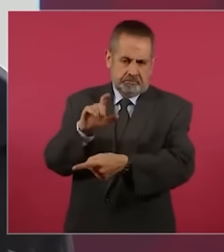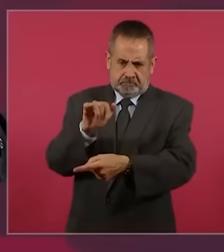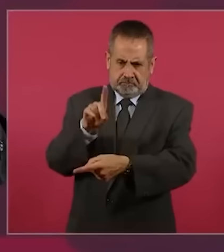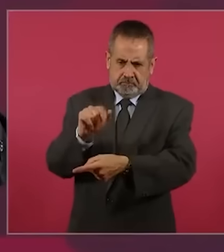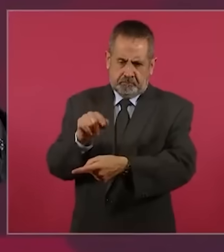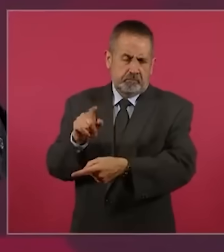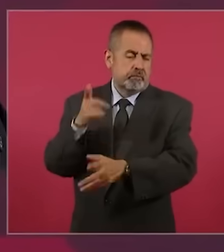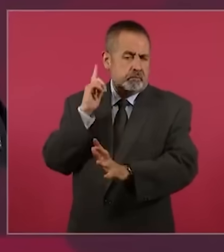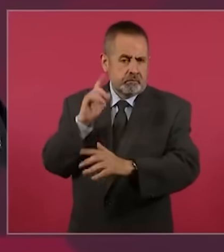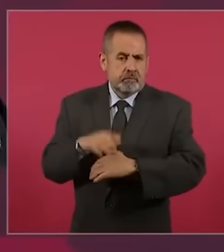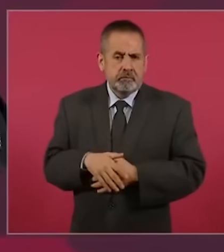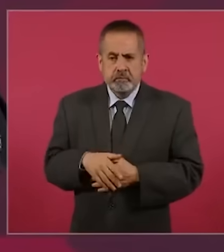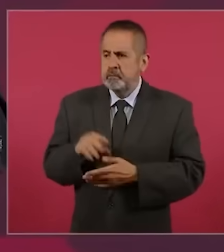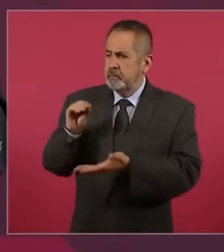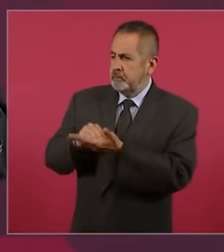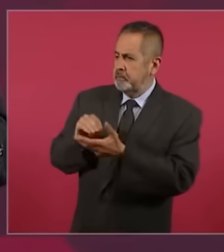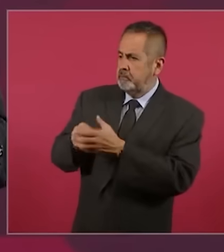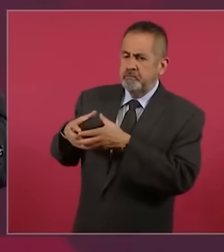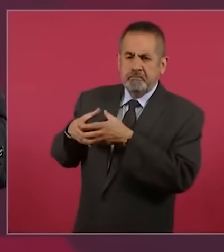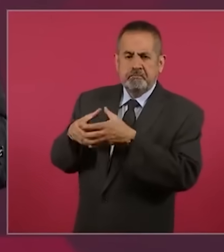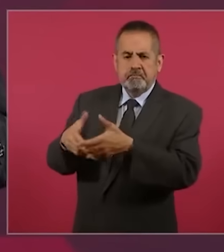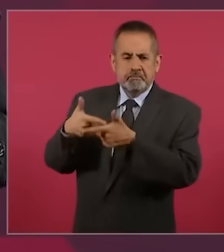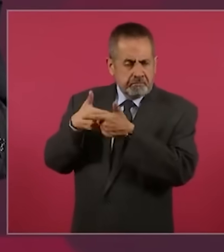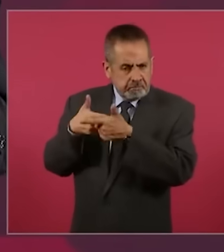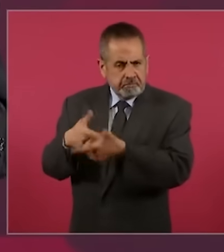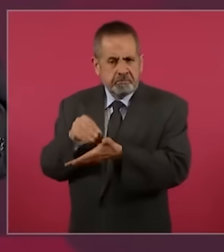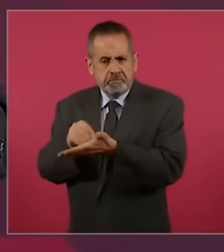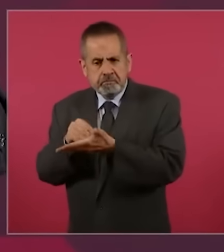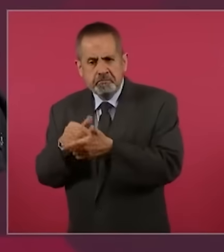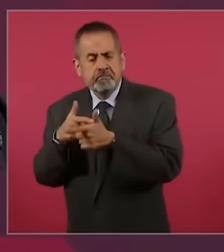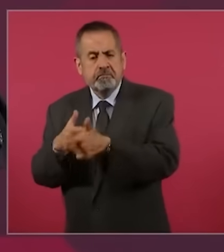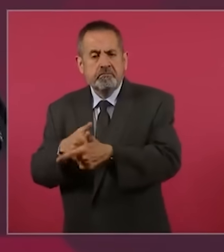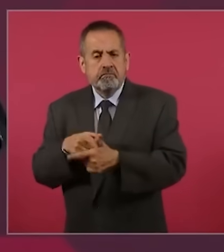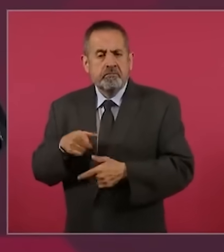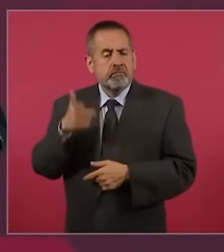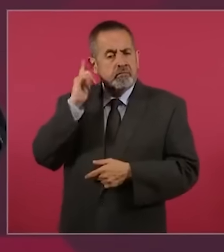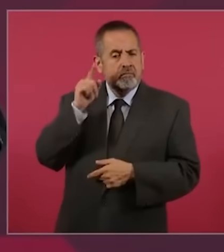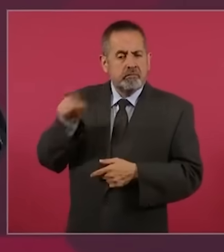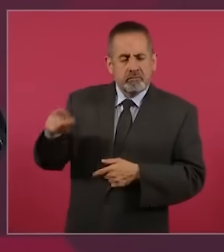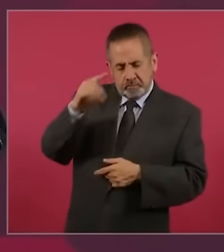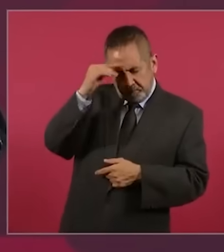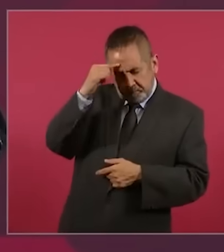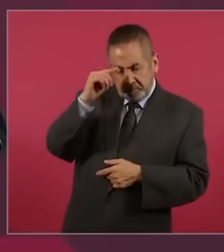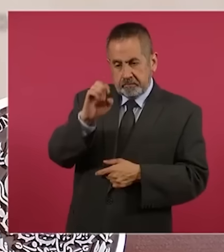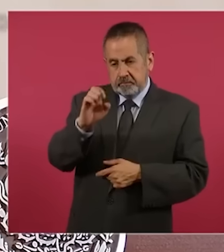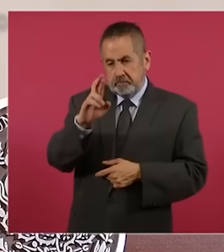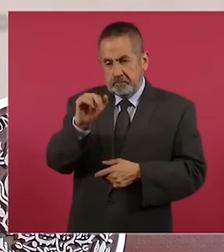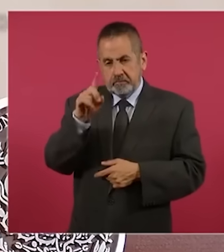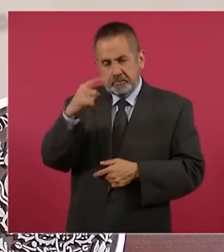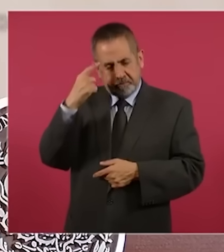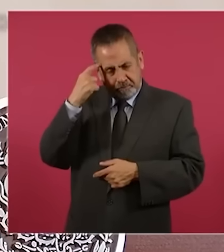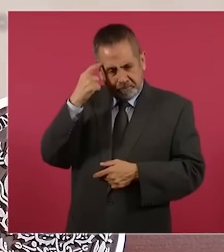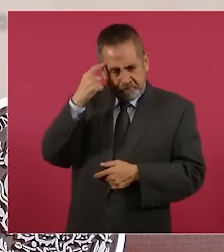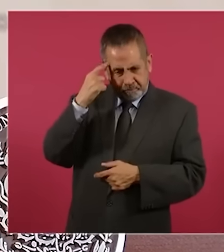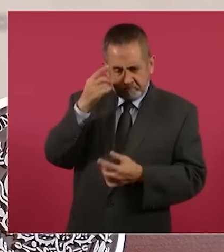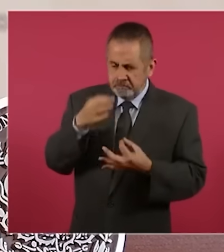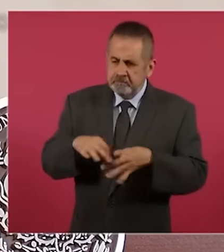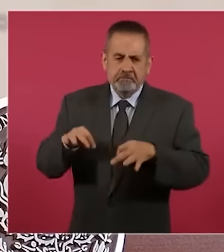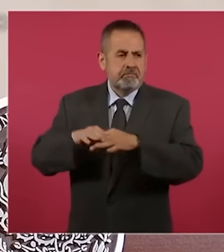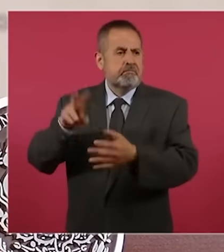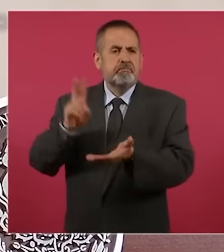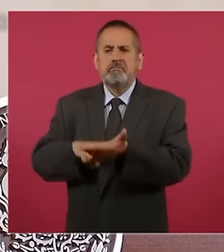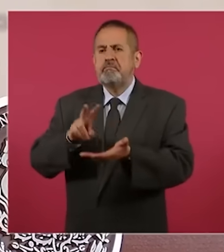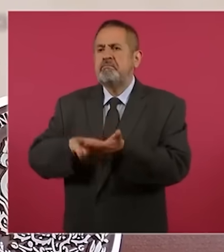el que se continúe con la transformación, poner por delante el interés superior,